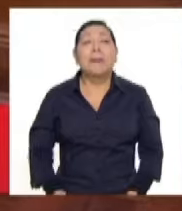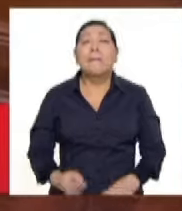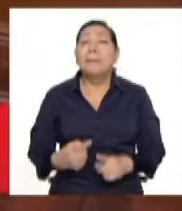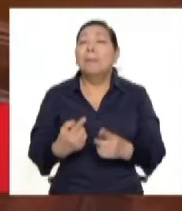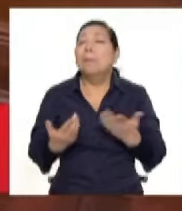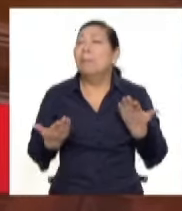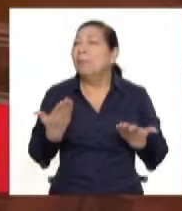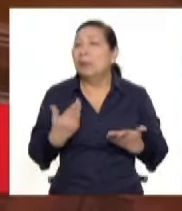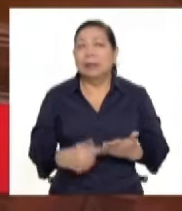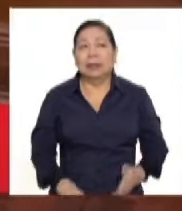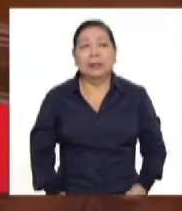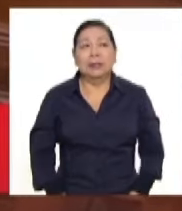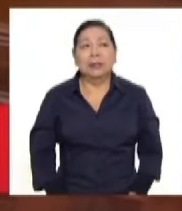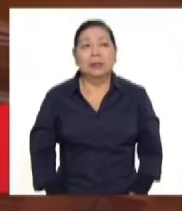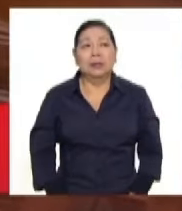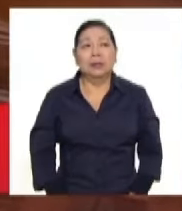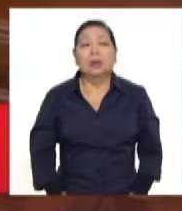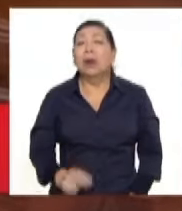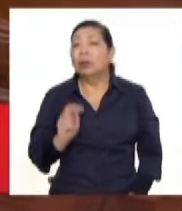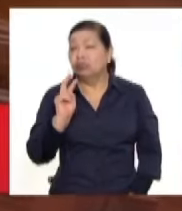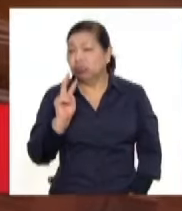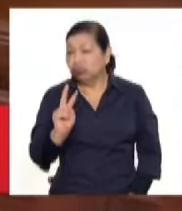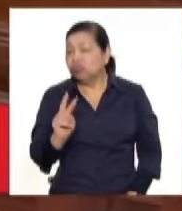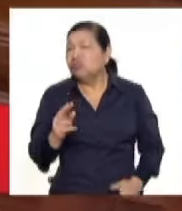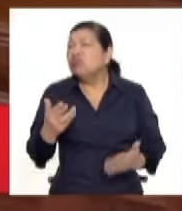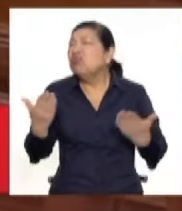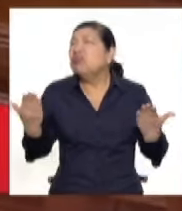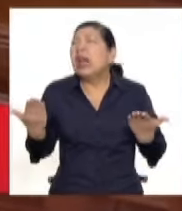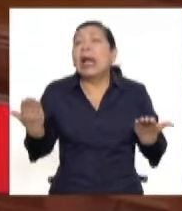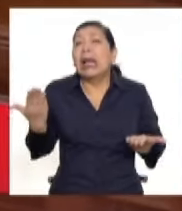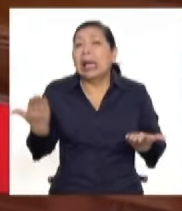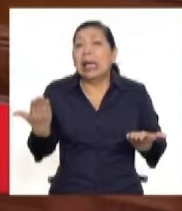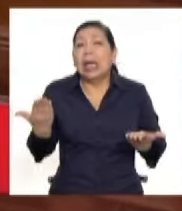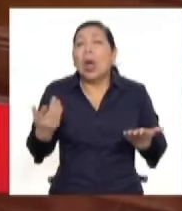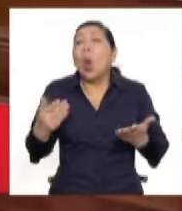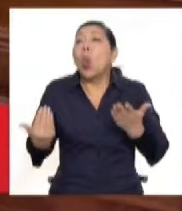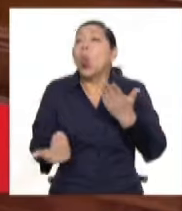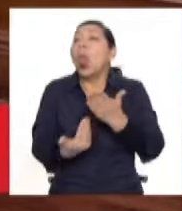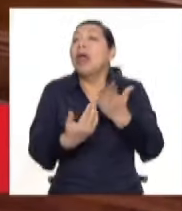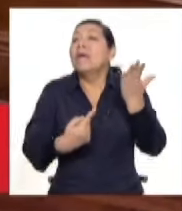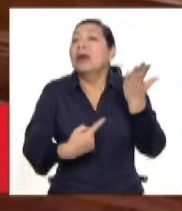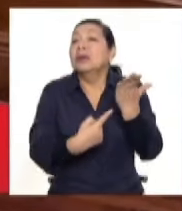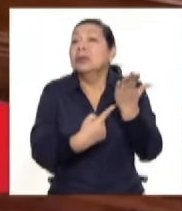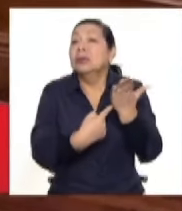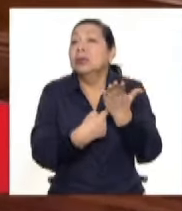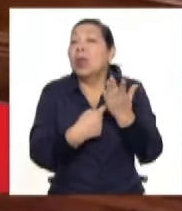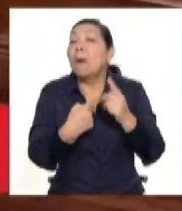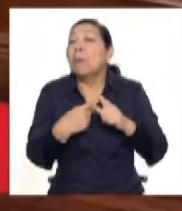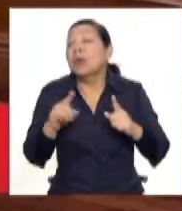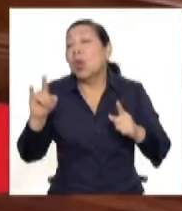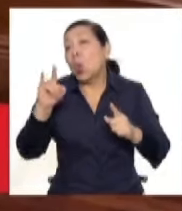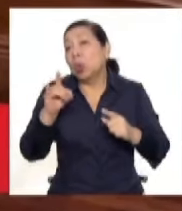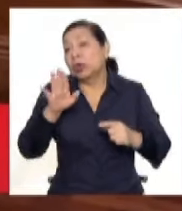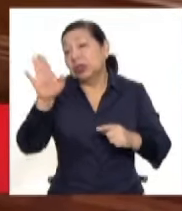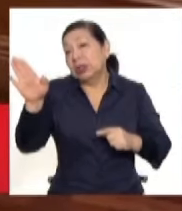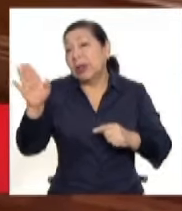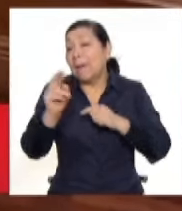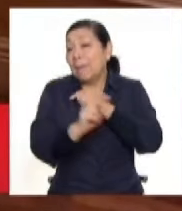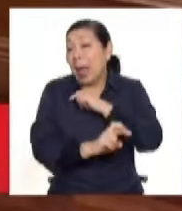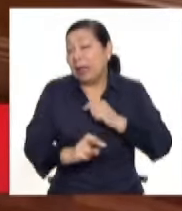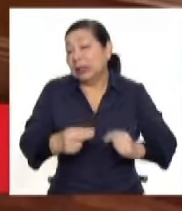para que conozca qué tipo de tecnología utilizan en la